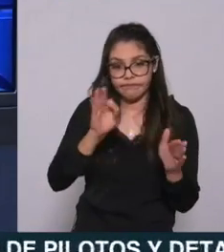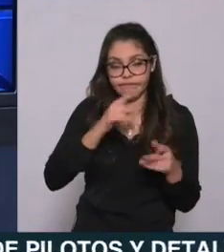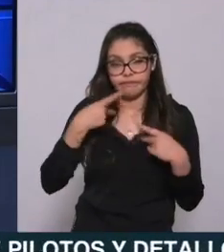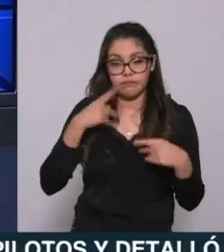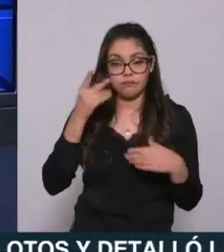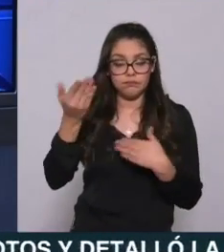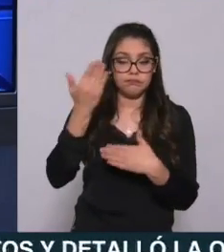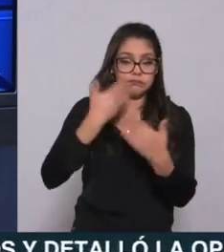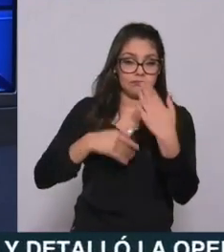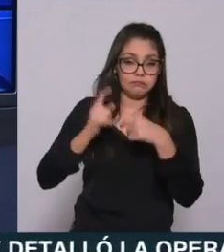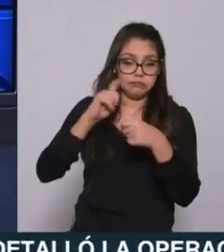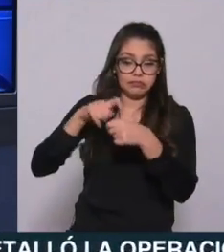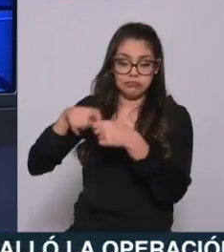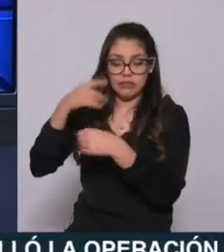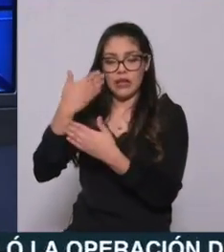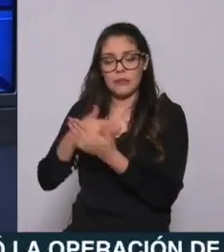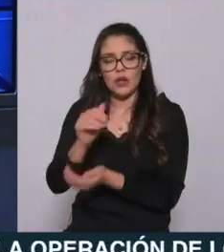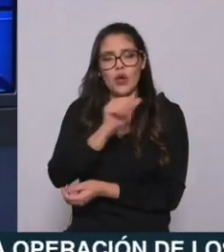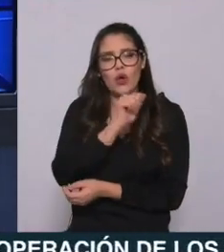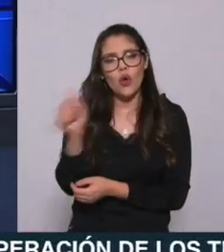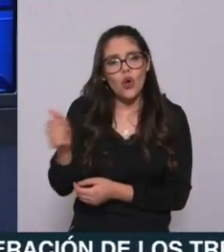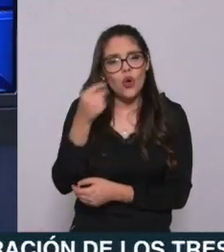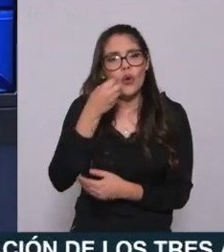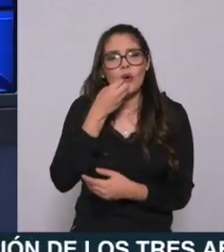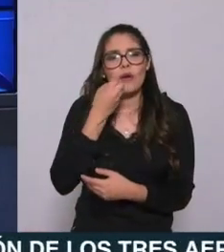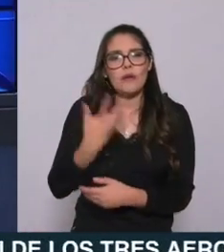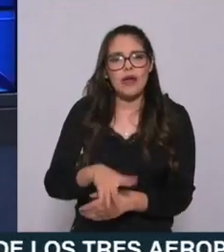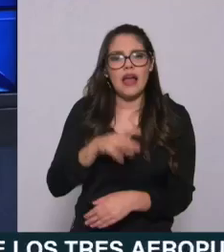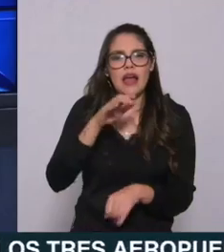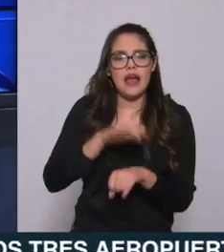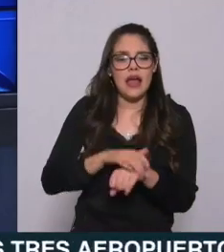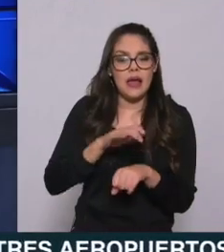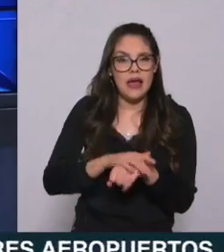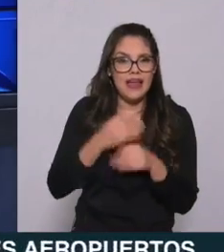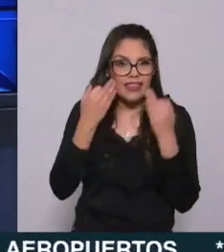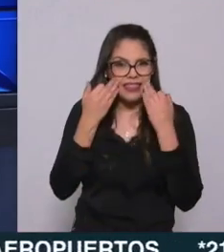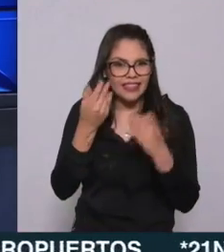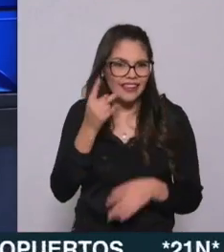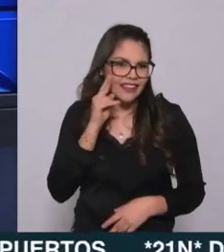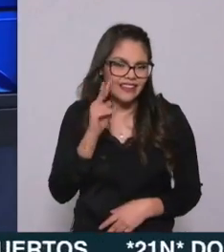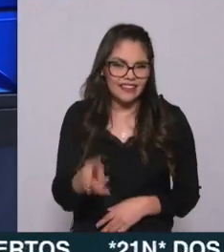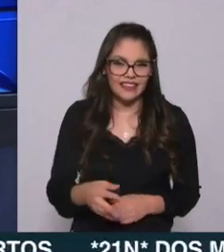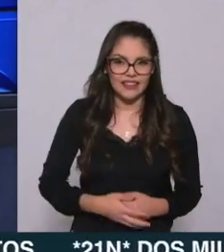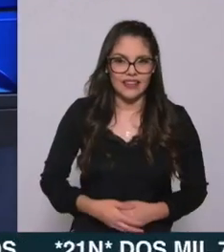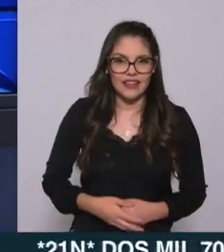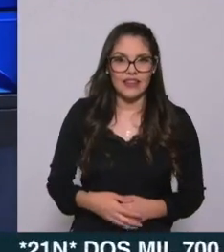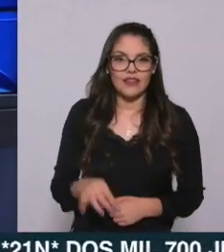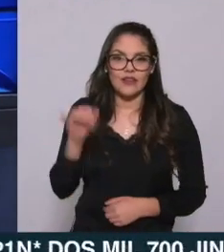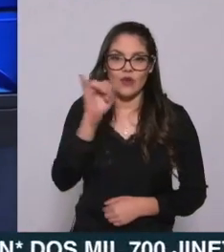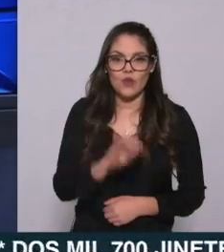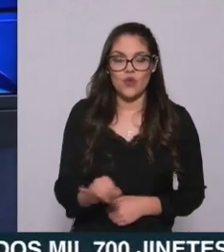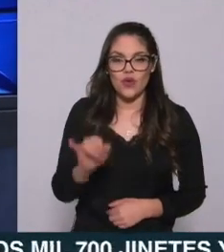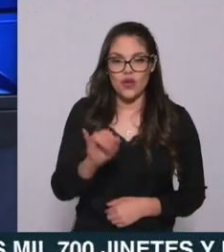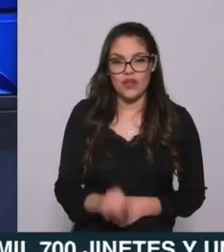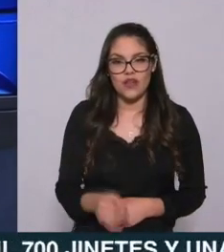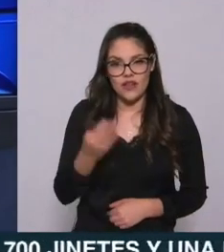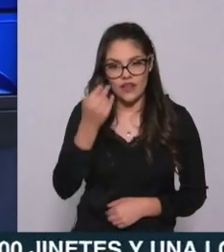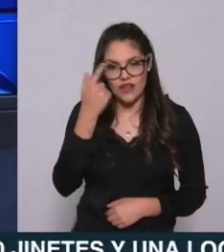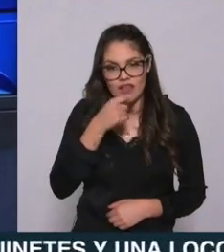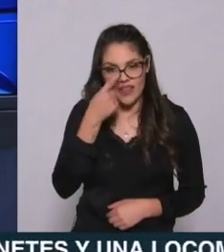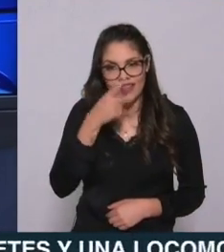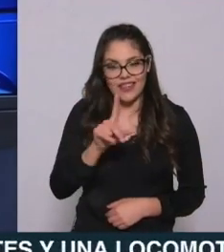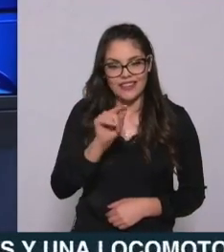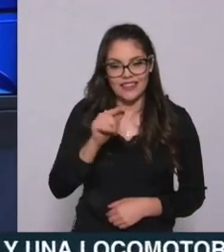para invitarnos a show de estandoperos Amiga, Date Cuenta, que se presenta el jueves a las 9 de la noche en el 77